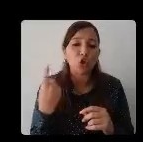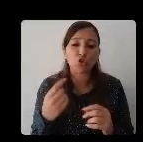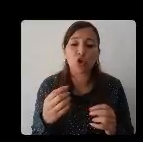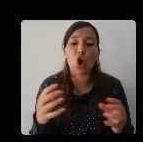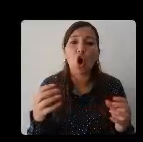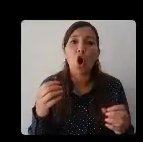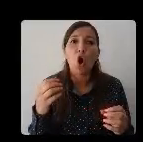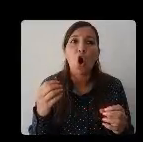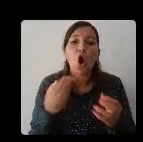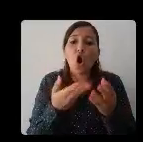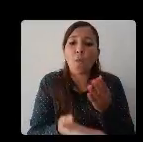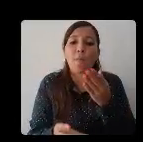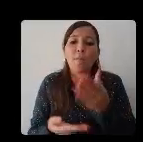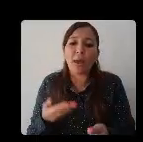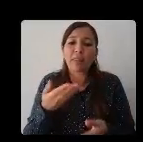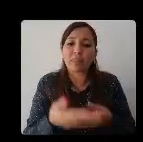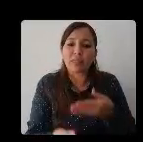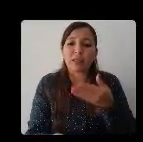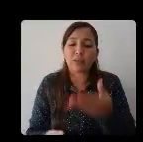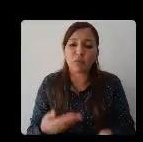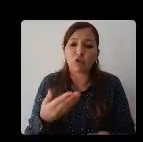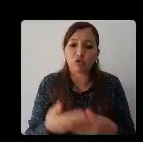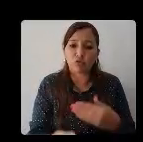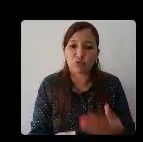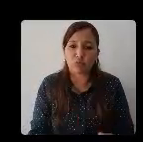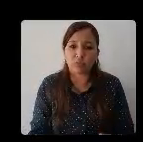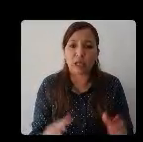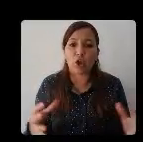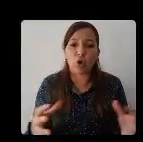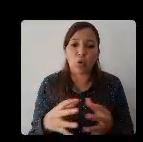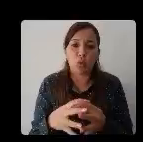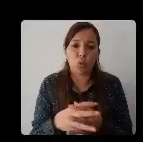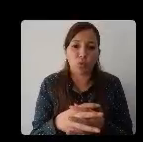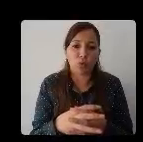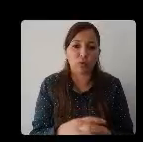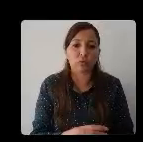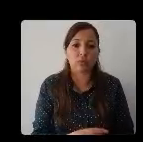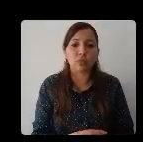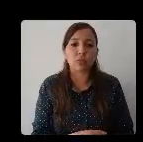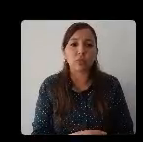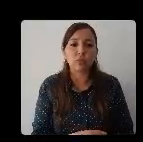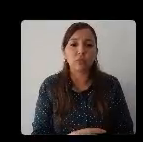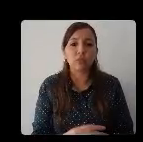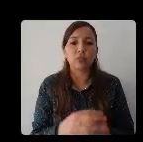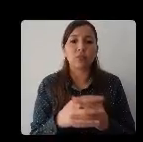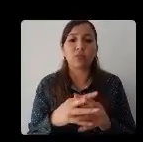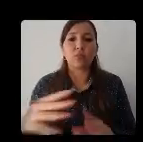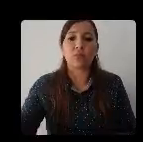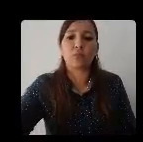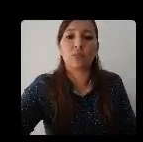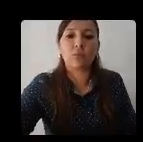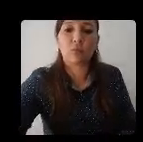organización. También siempre participamos en eventos que realiza el